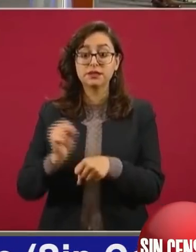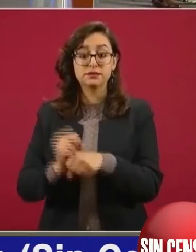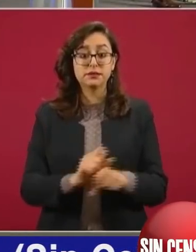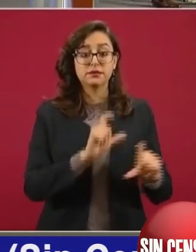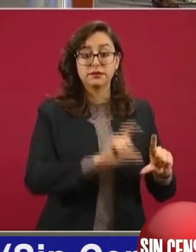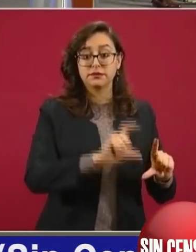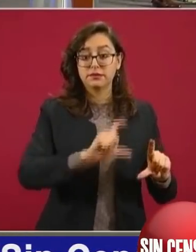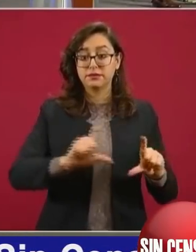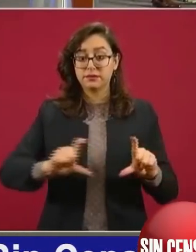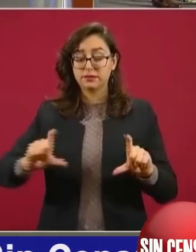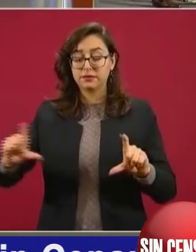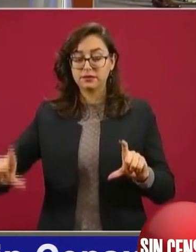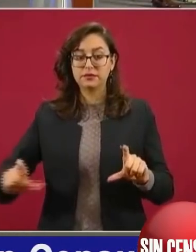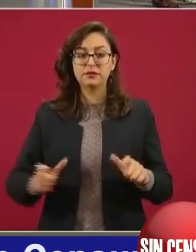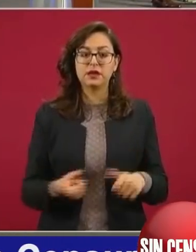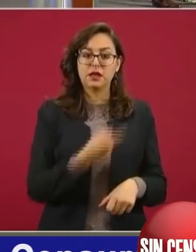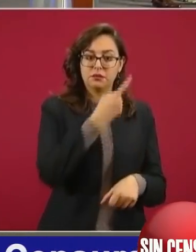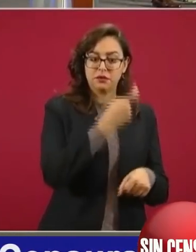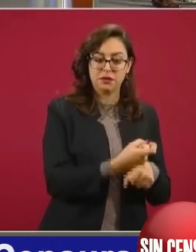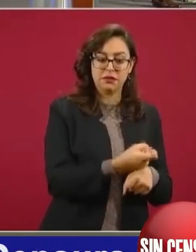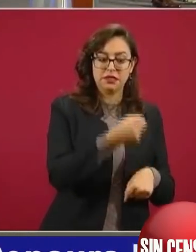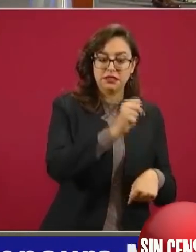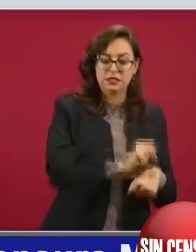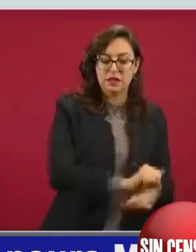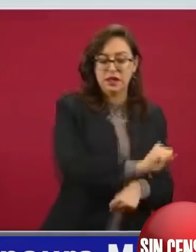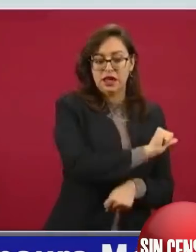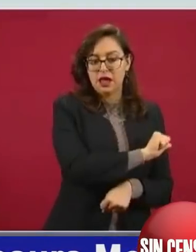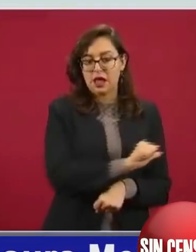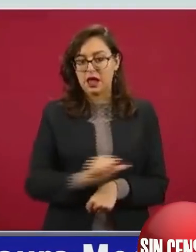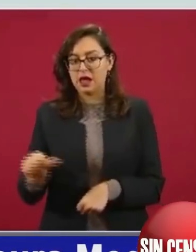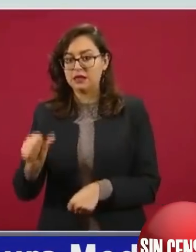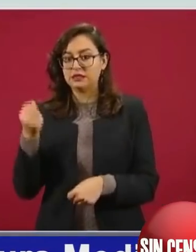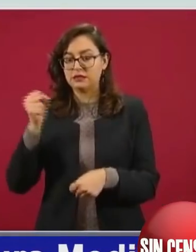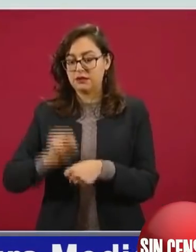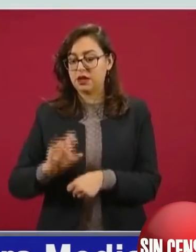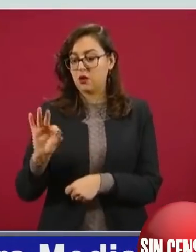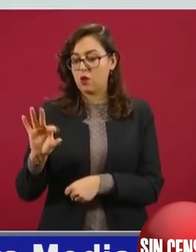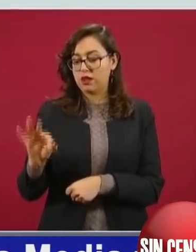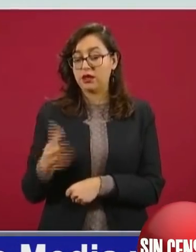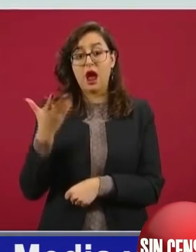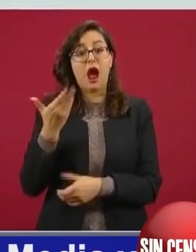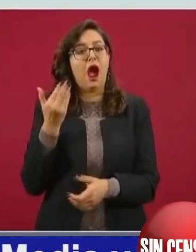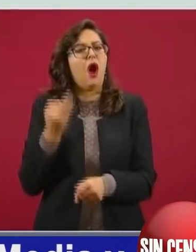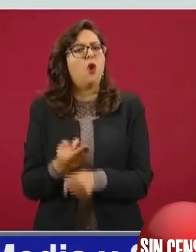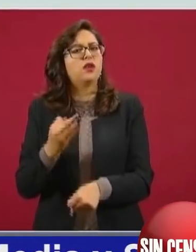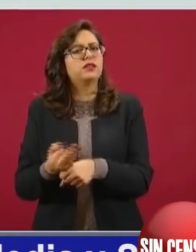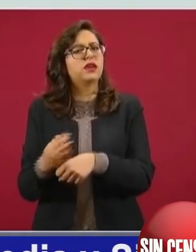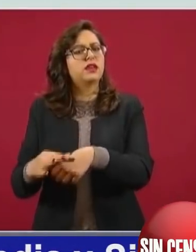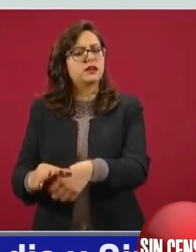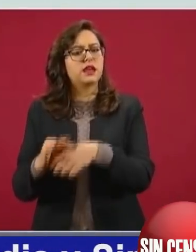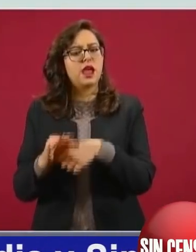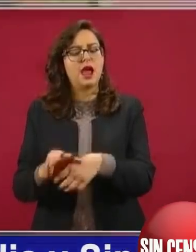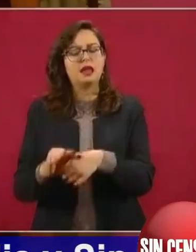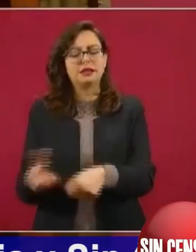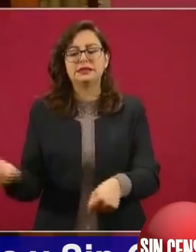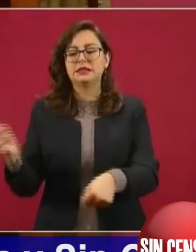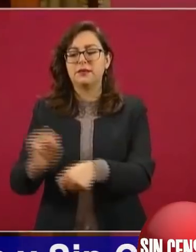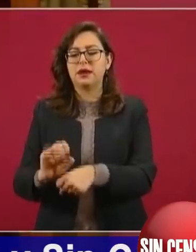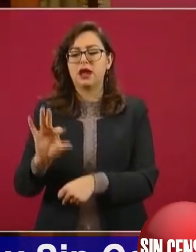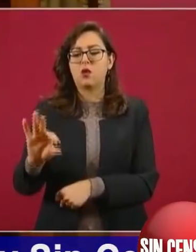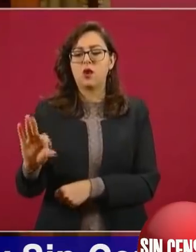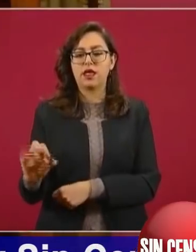empieza en la primera semana, termina en la semana 45, en este momento estamos en la semana 47, la